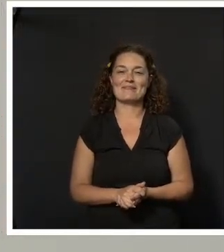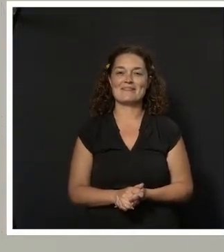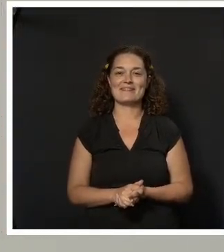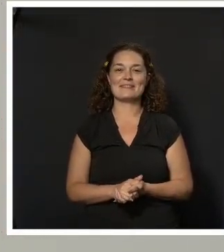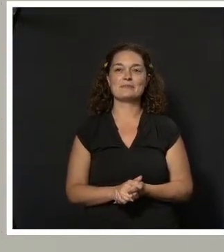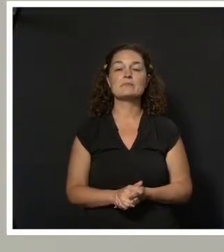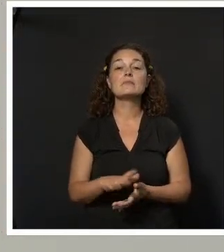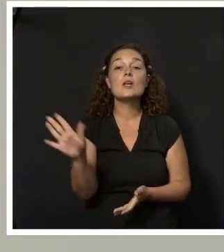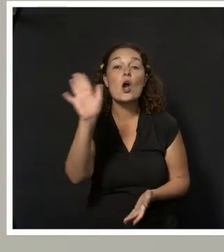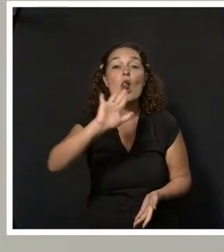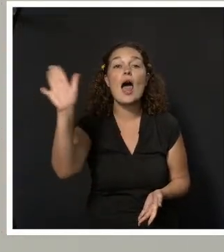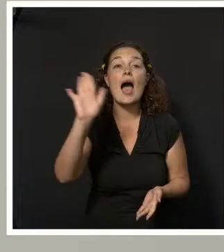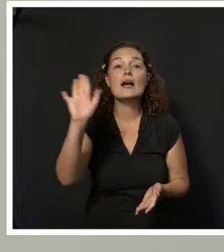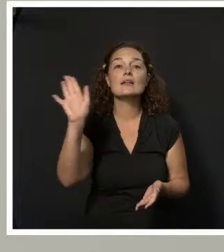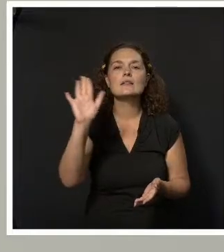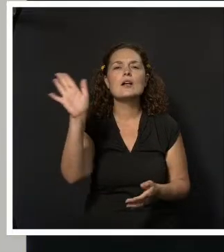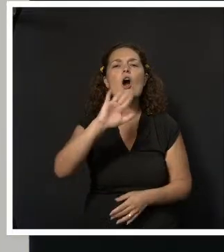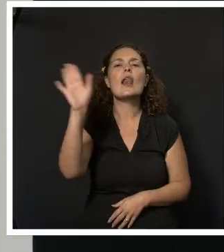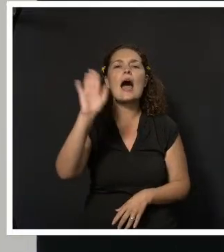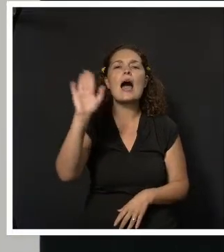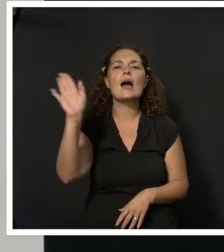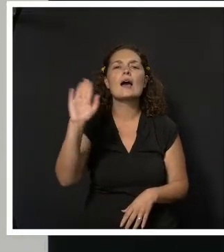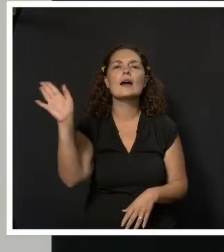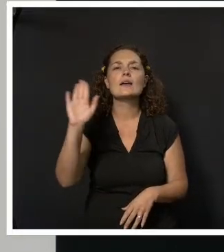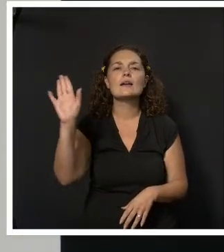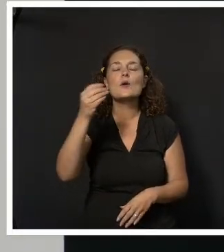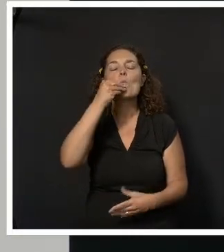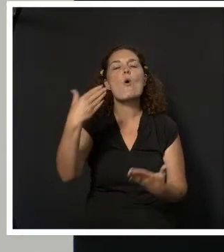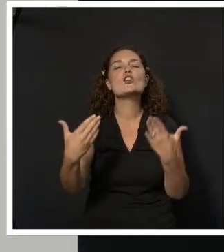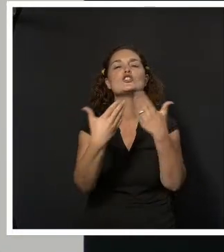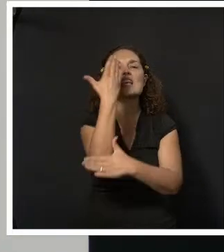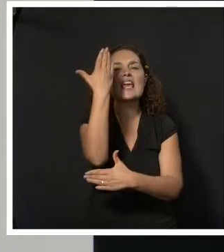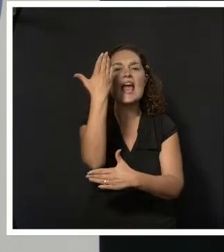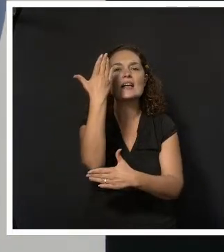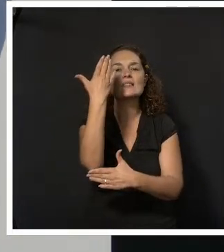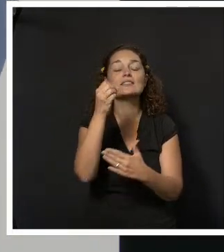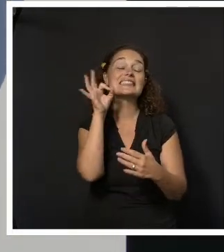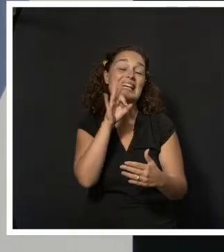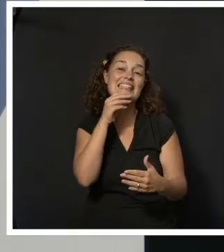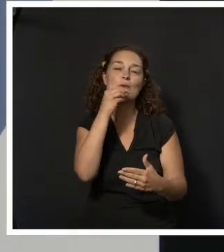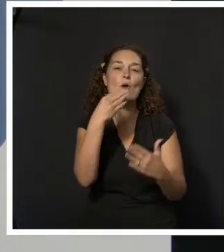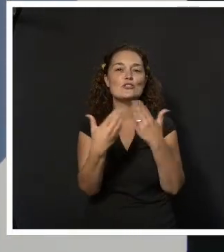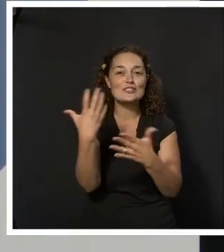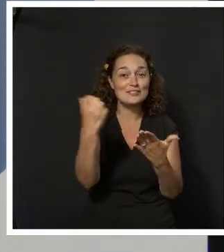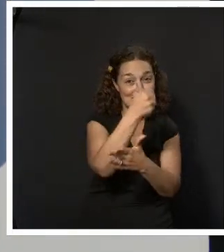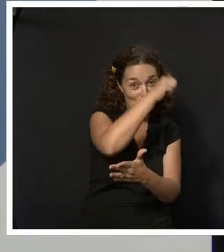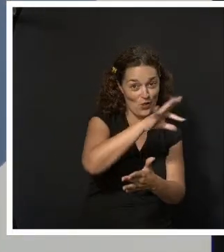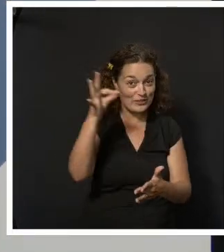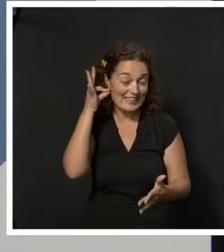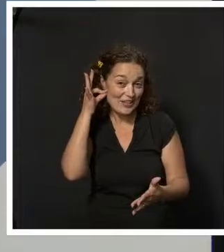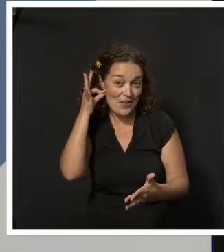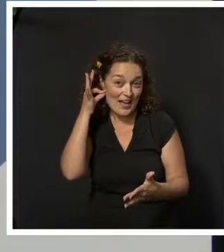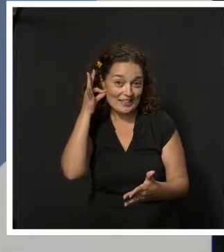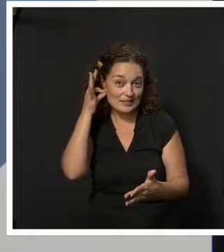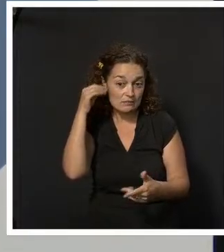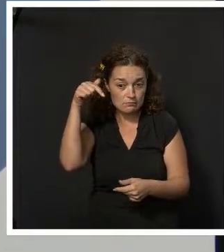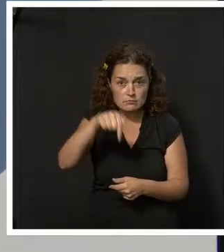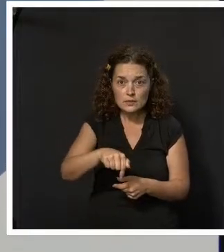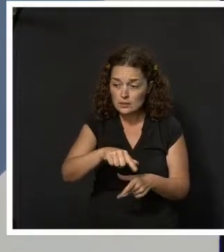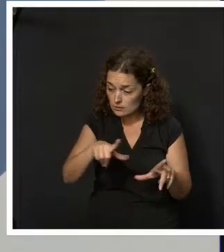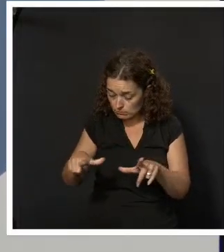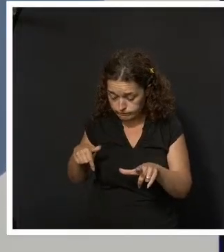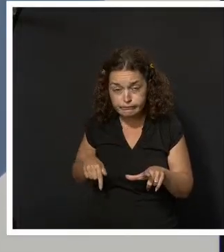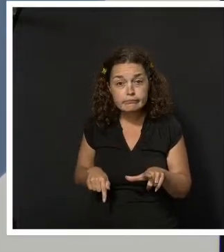aló Hola Buenos días Buenos días a todos y a todas aquí no